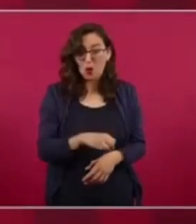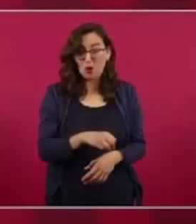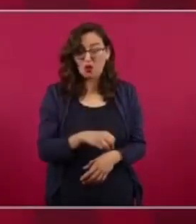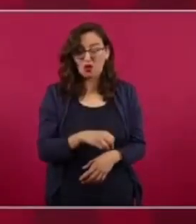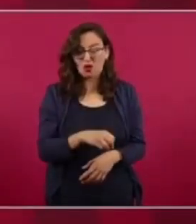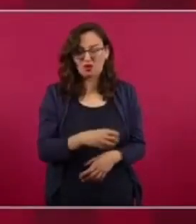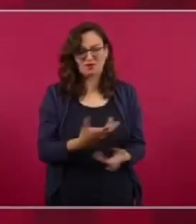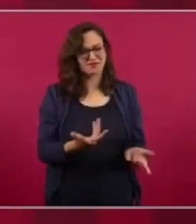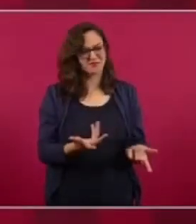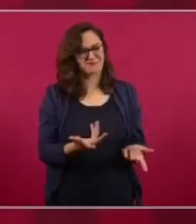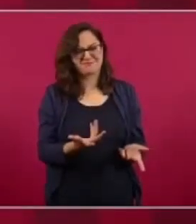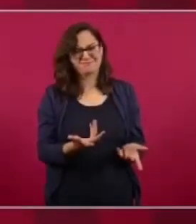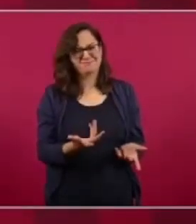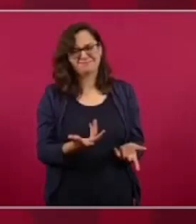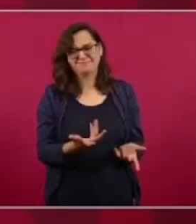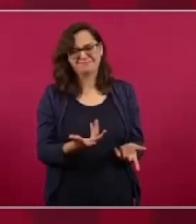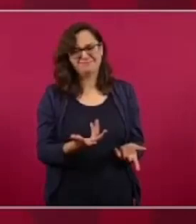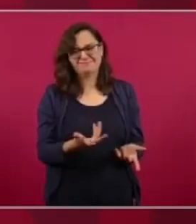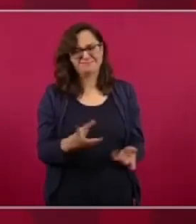No.